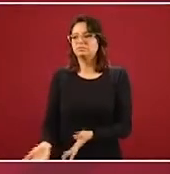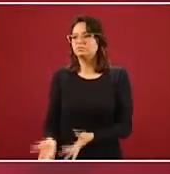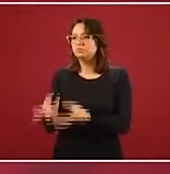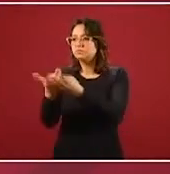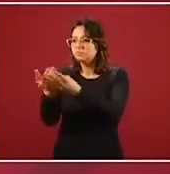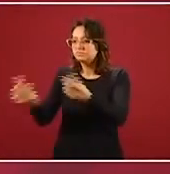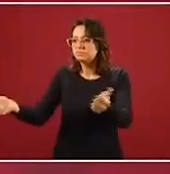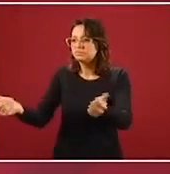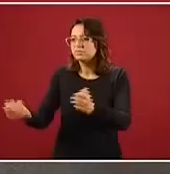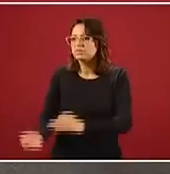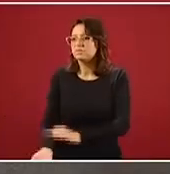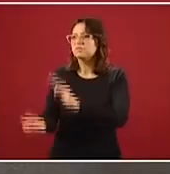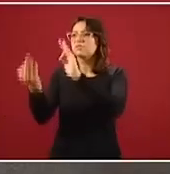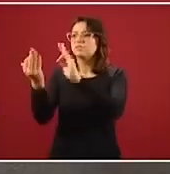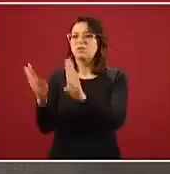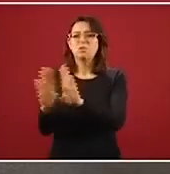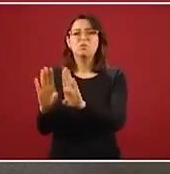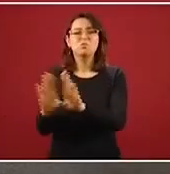Con una transformación.